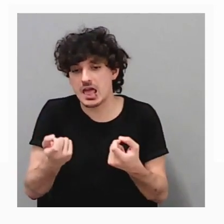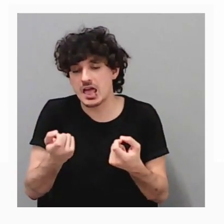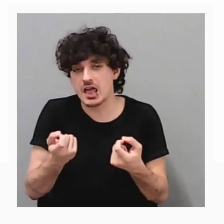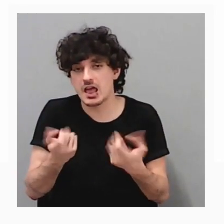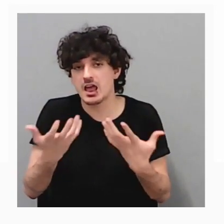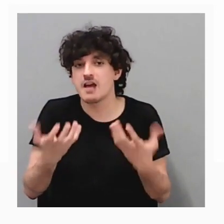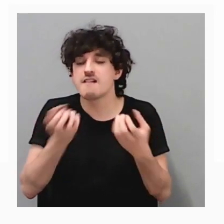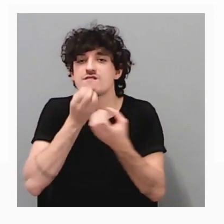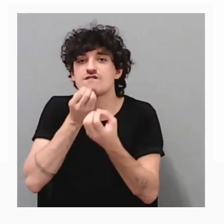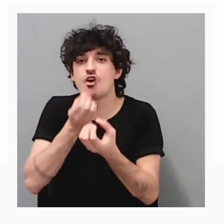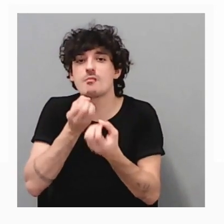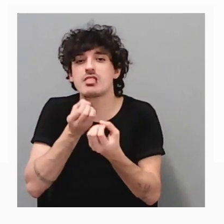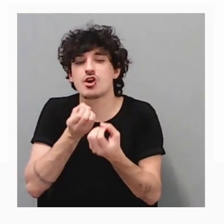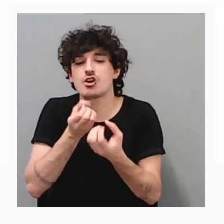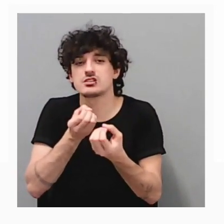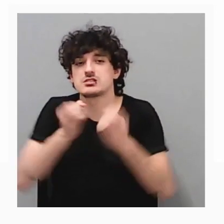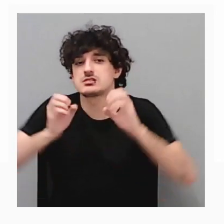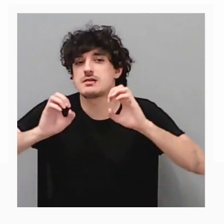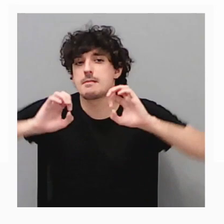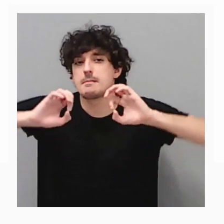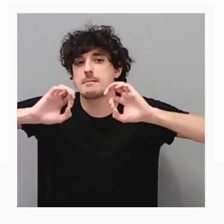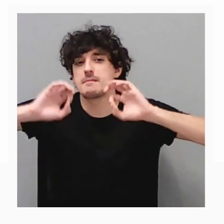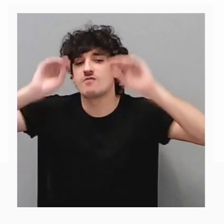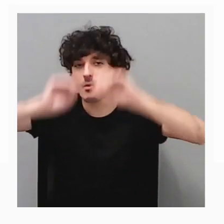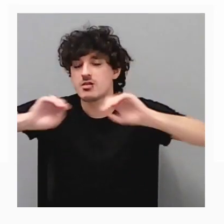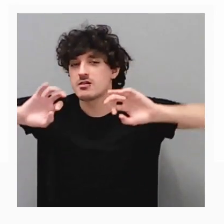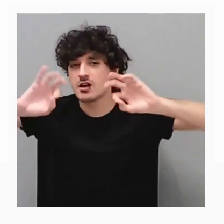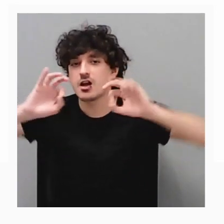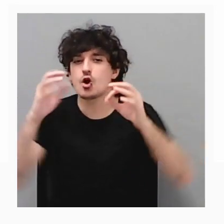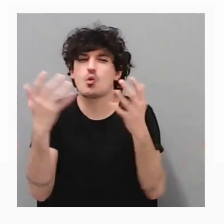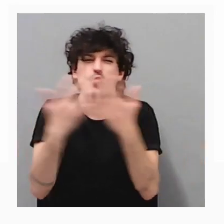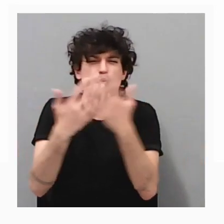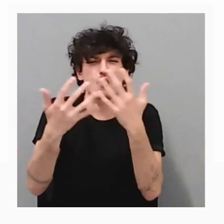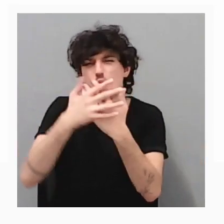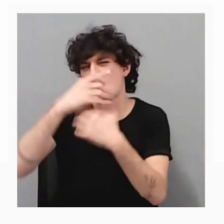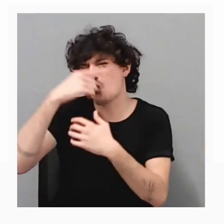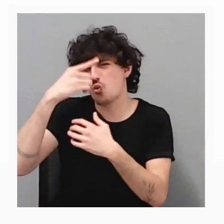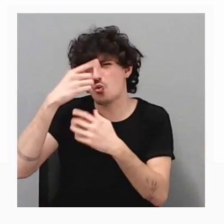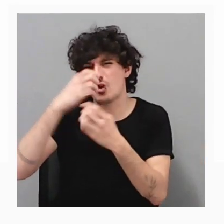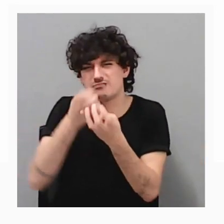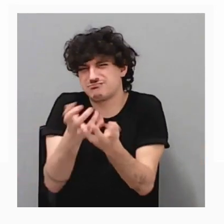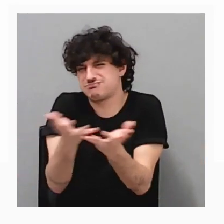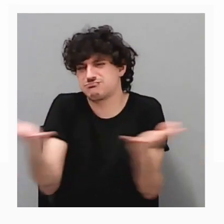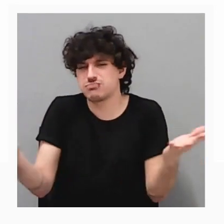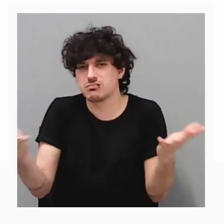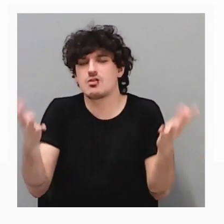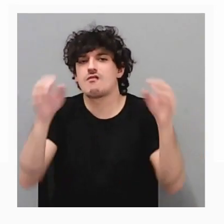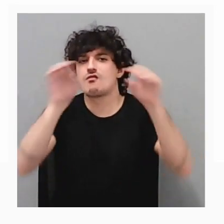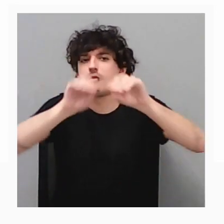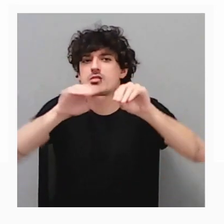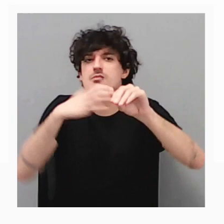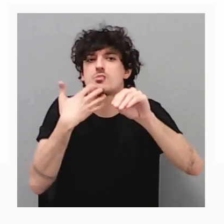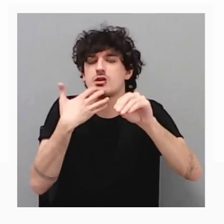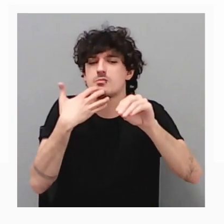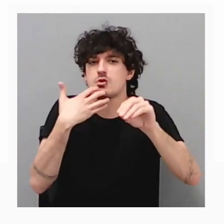formaciones especializadas en interculturalidad, en diversidad e inclusión, formaciones como cómo identificar